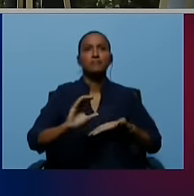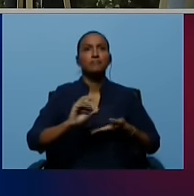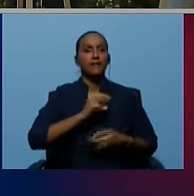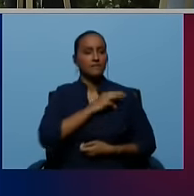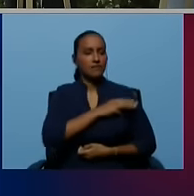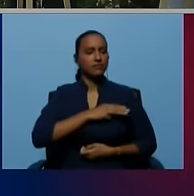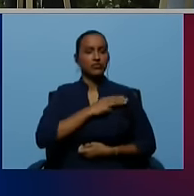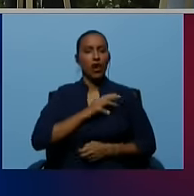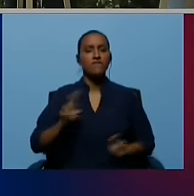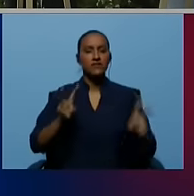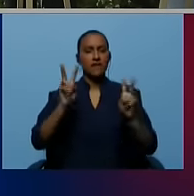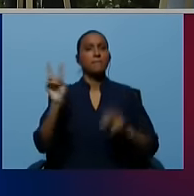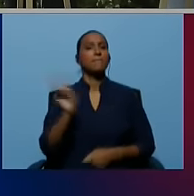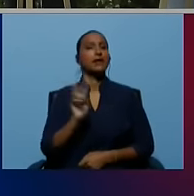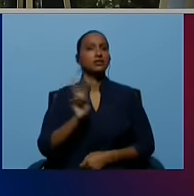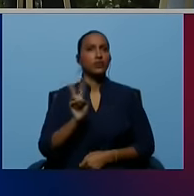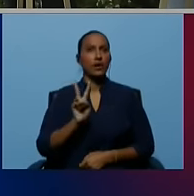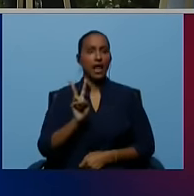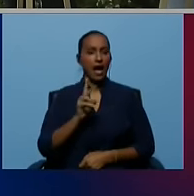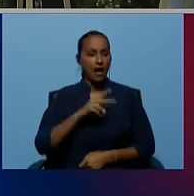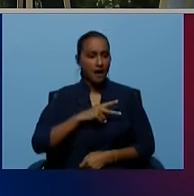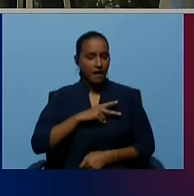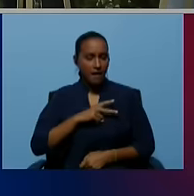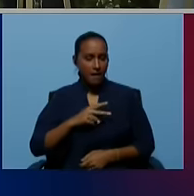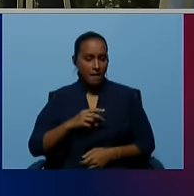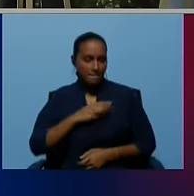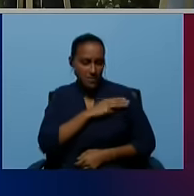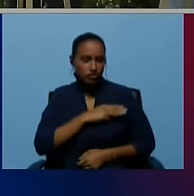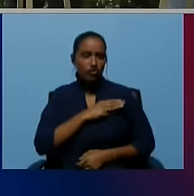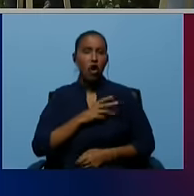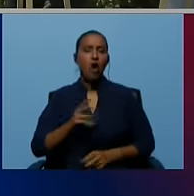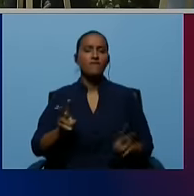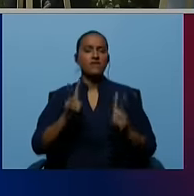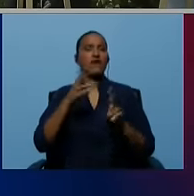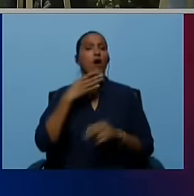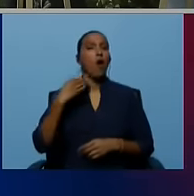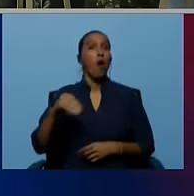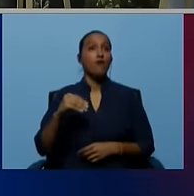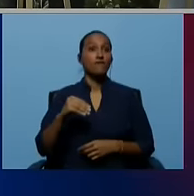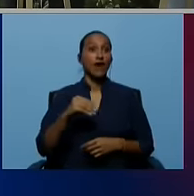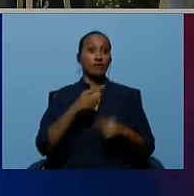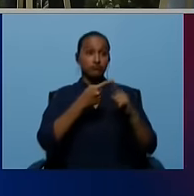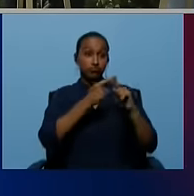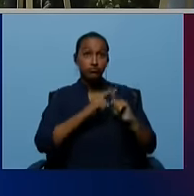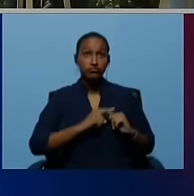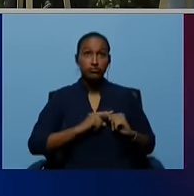Viva Venezuela, la gran misión Venezuela Joven. Pariendo recursos y